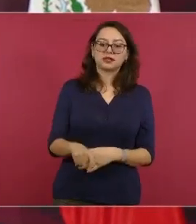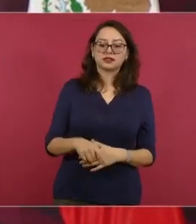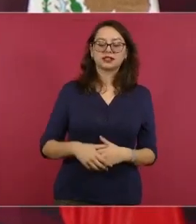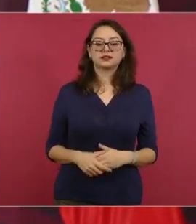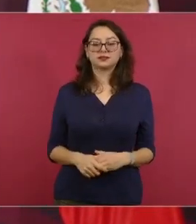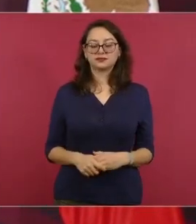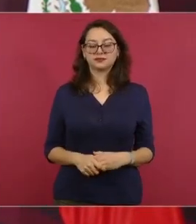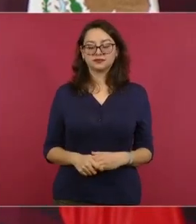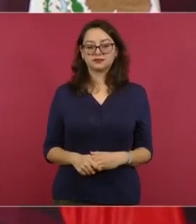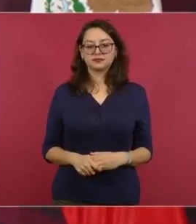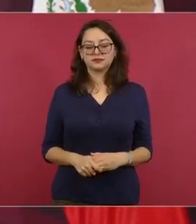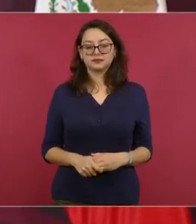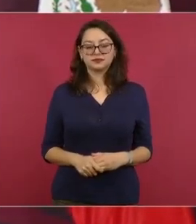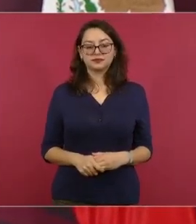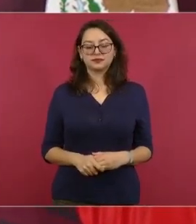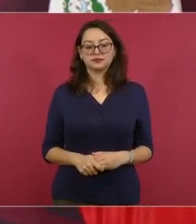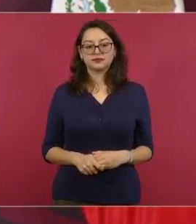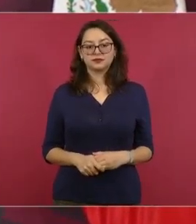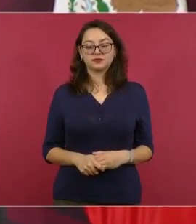de todo